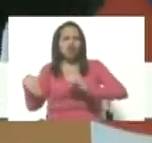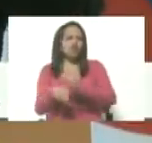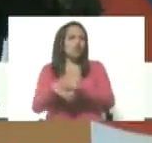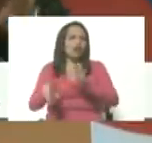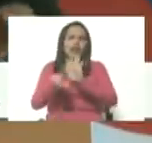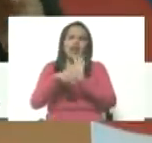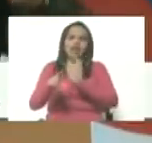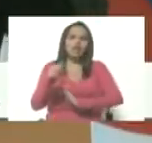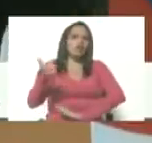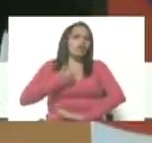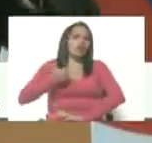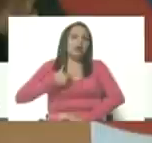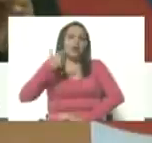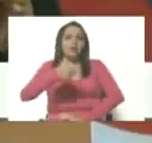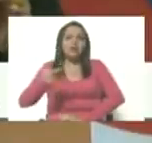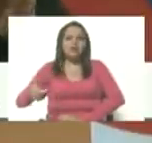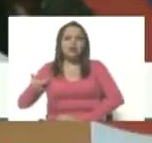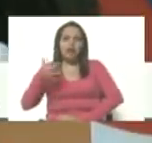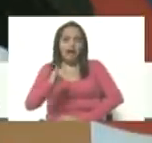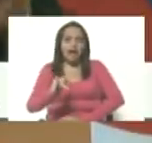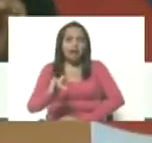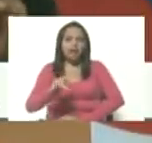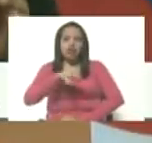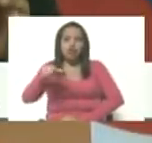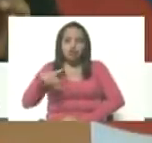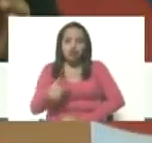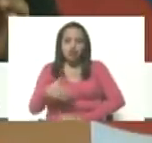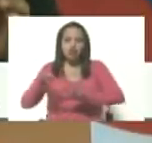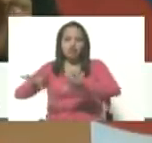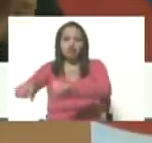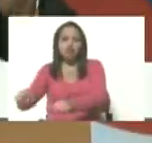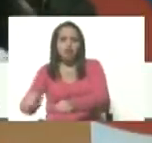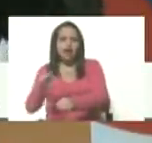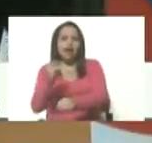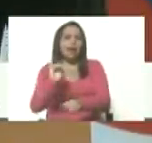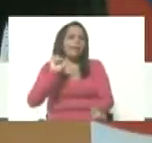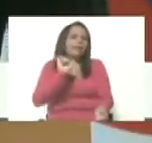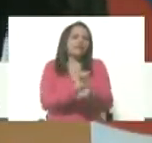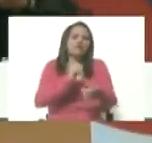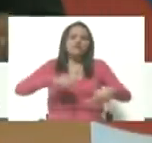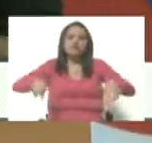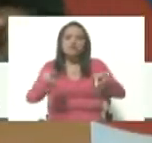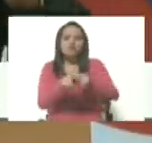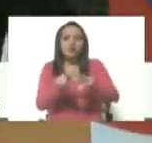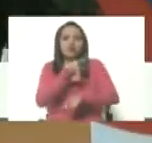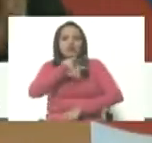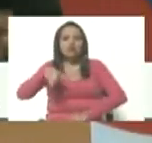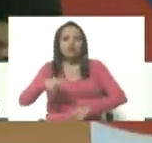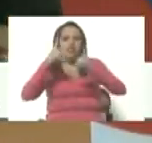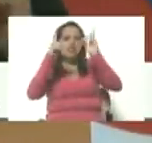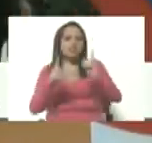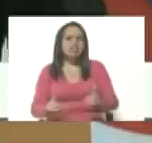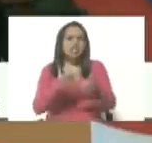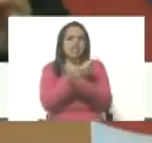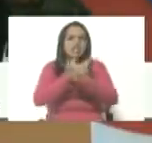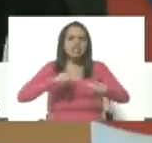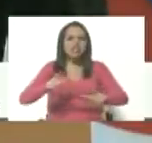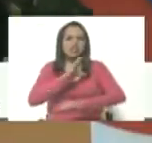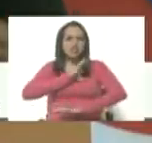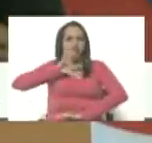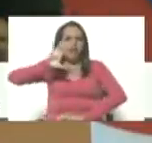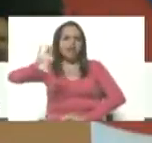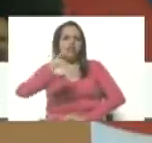Caiga quien caiga, sea quien sea. Nosotros hemos decidido ser libres,